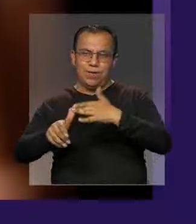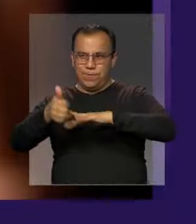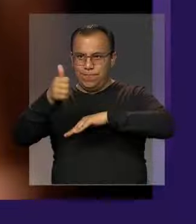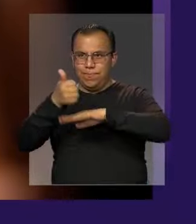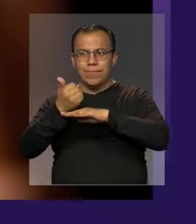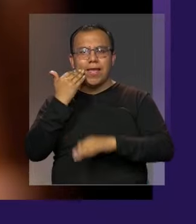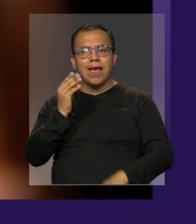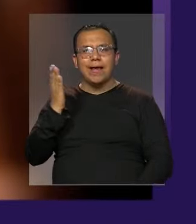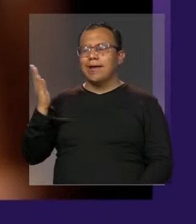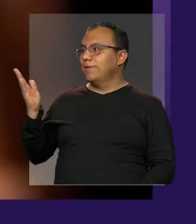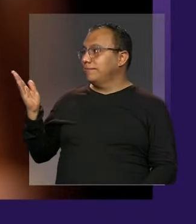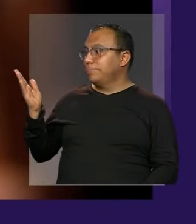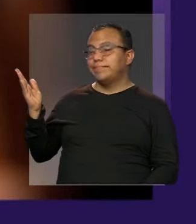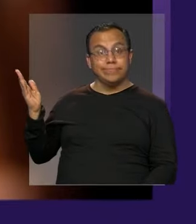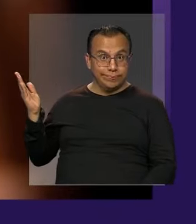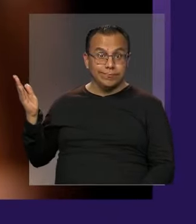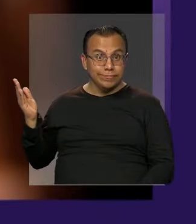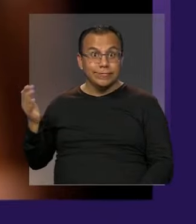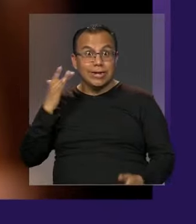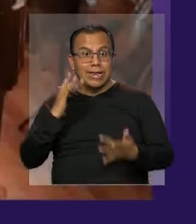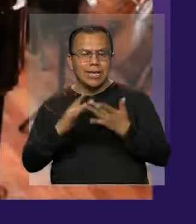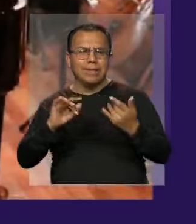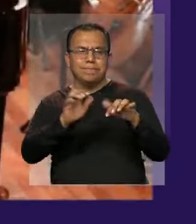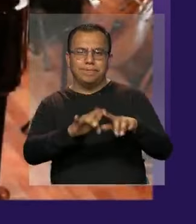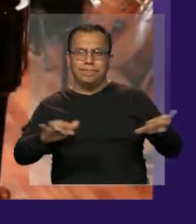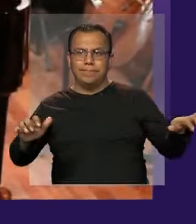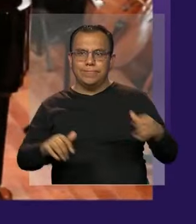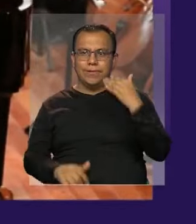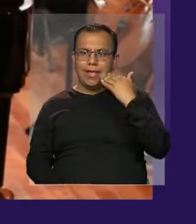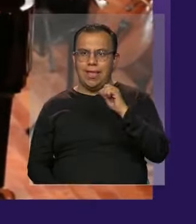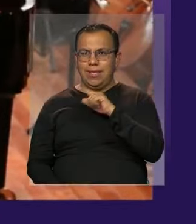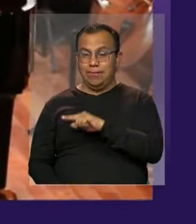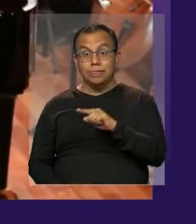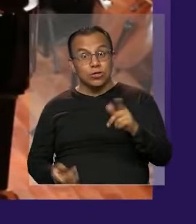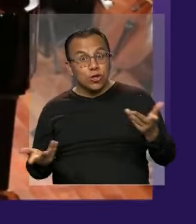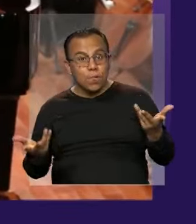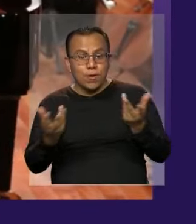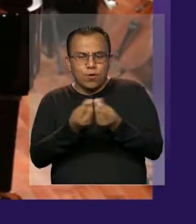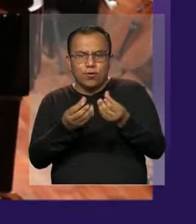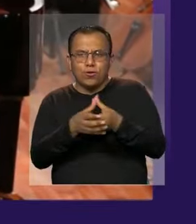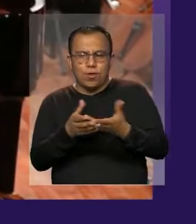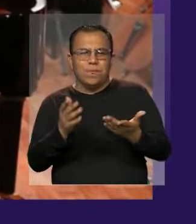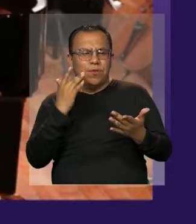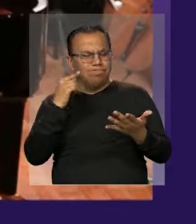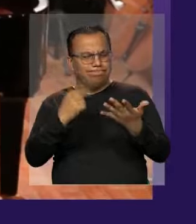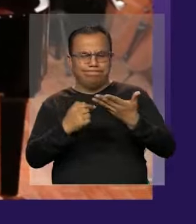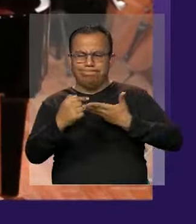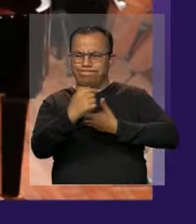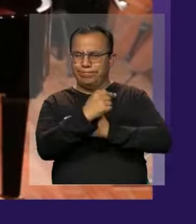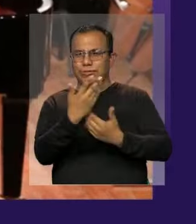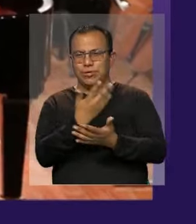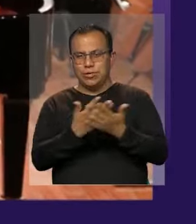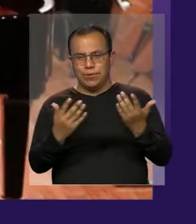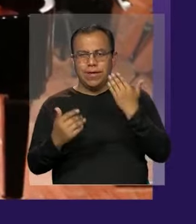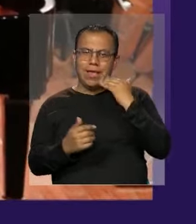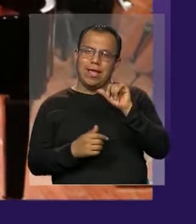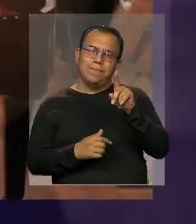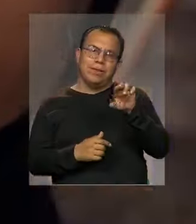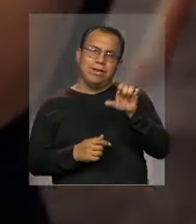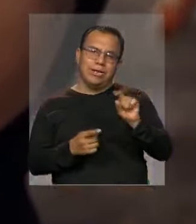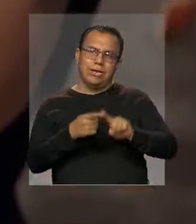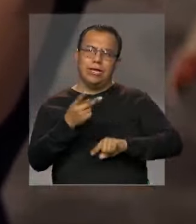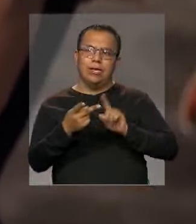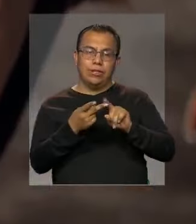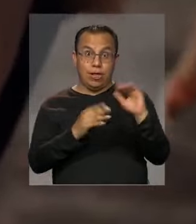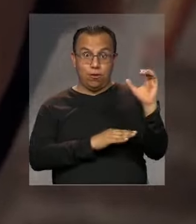María Camila Barbosa y la pianista Manuela Osorno. En este evento interpretarán obras de las compositoras Alba Lucía Potes